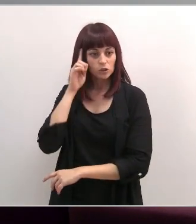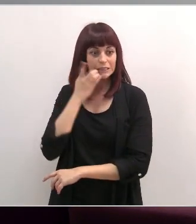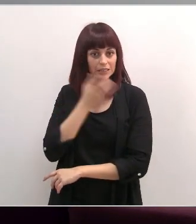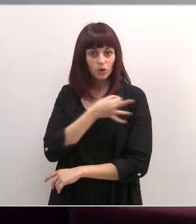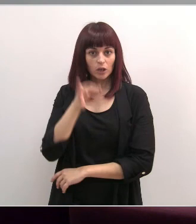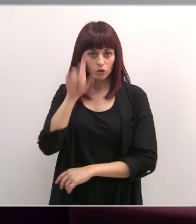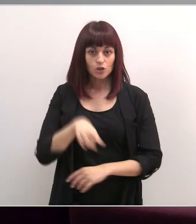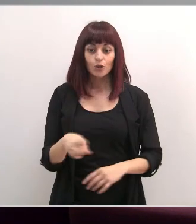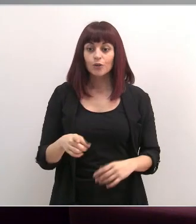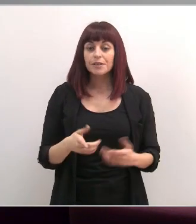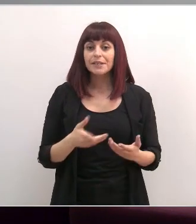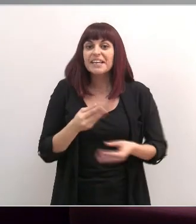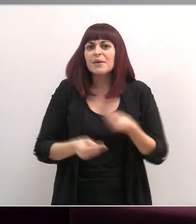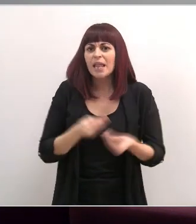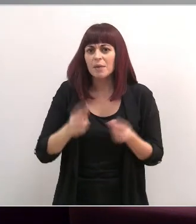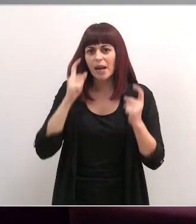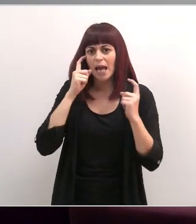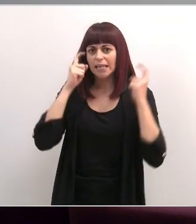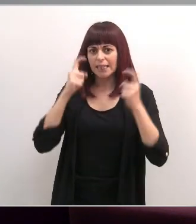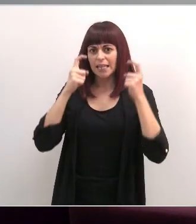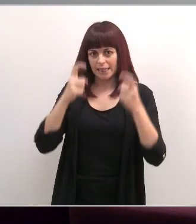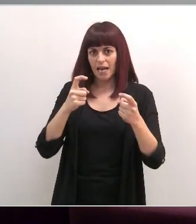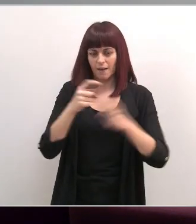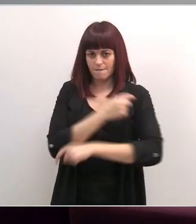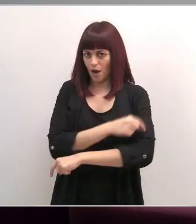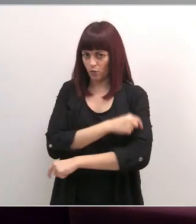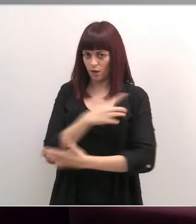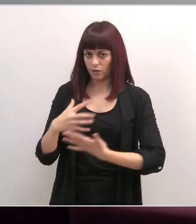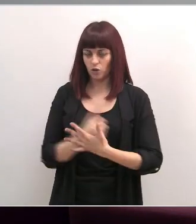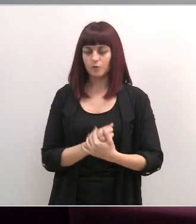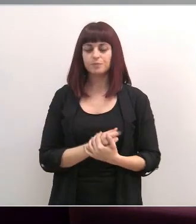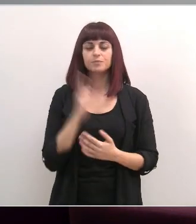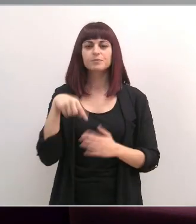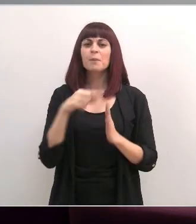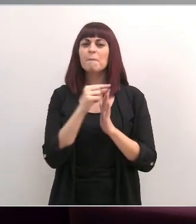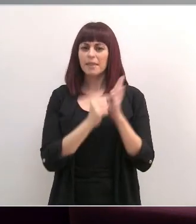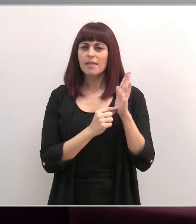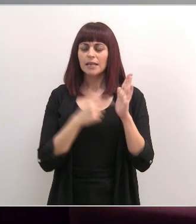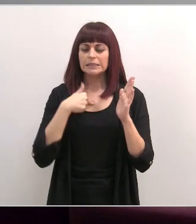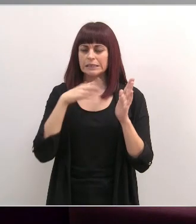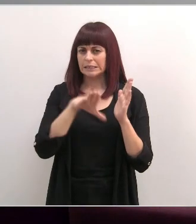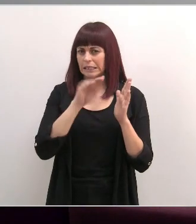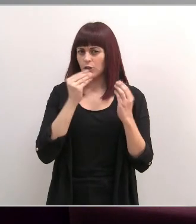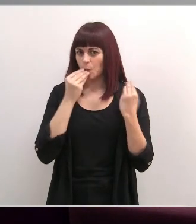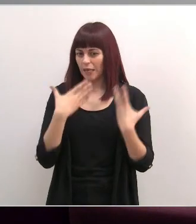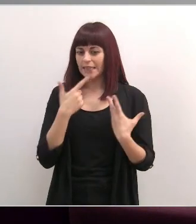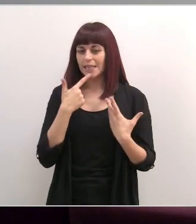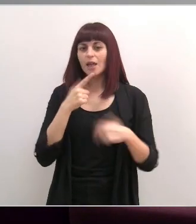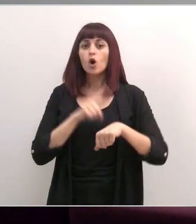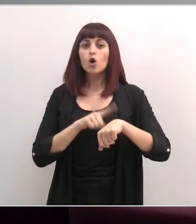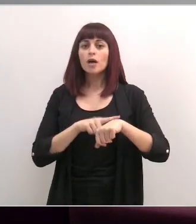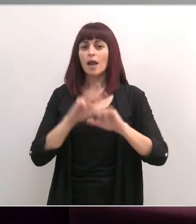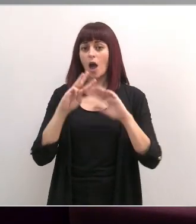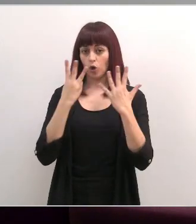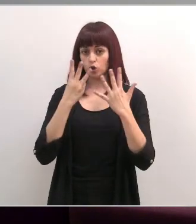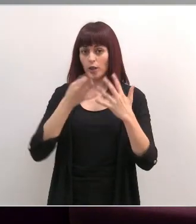si ¿qué se va a hacer para intentar aumentar ese porcentaje? Y luego, con respecto a las medidas, he entendido bien, si lo he comentado, que a partir de las 8